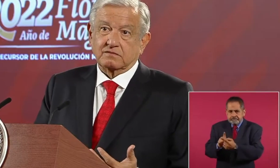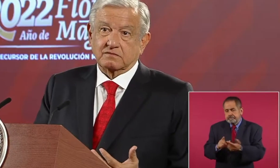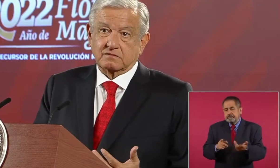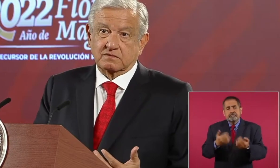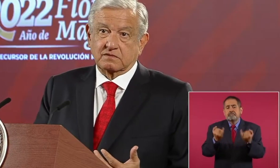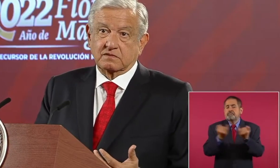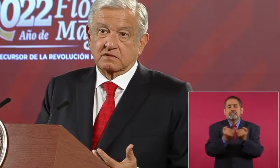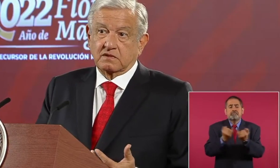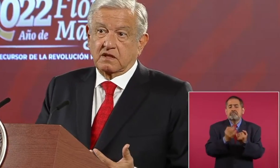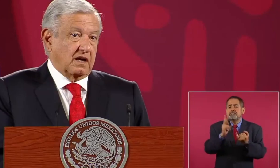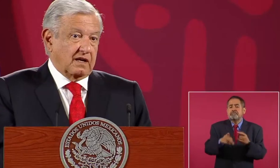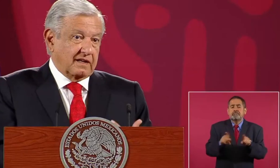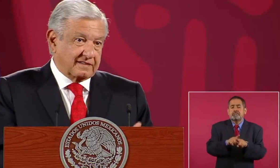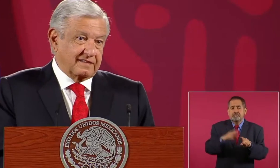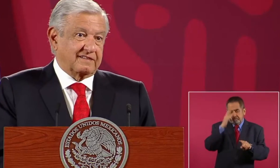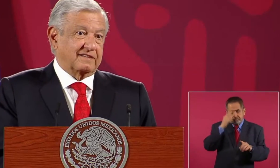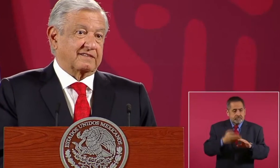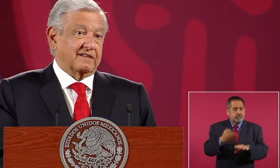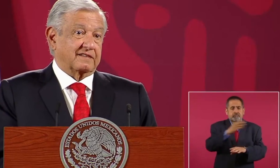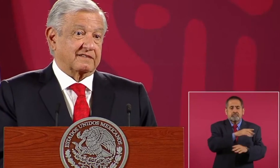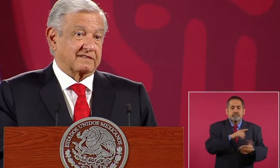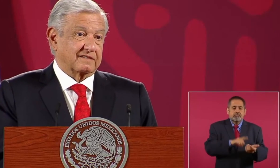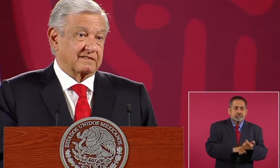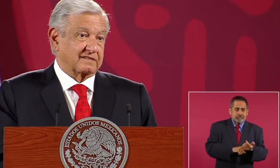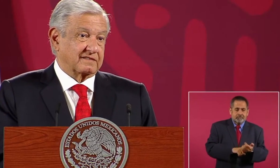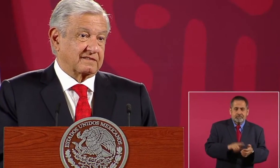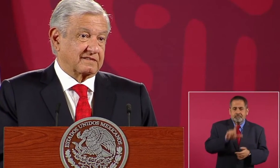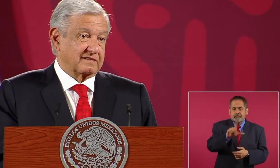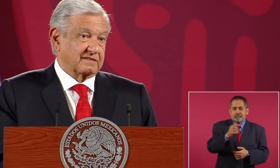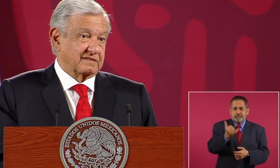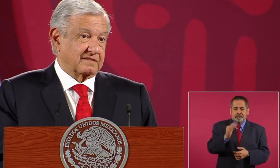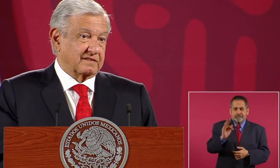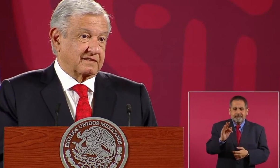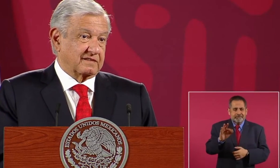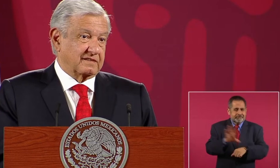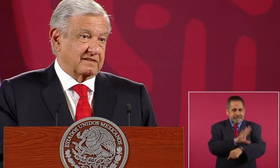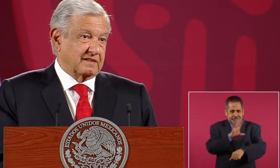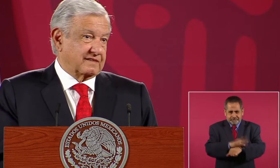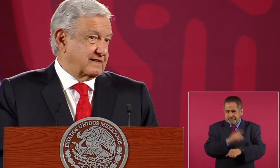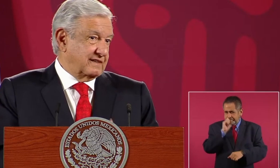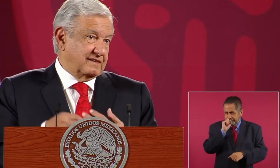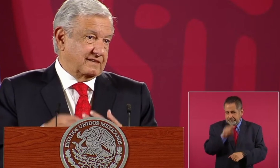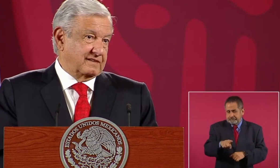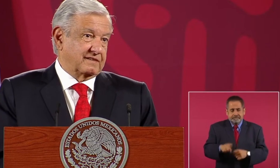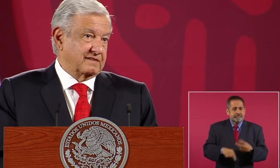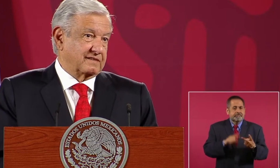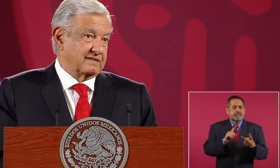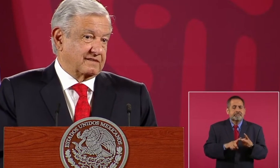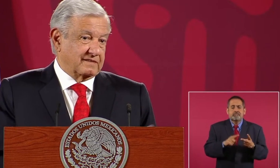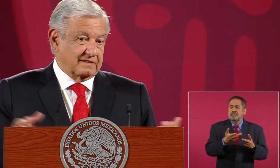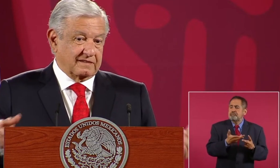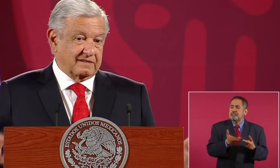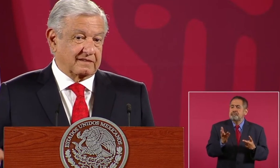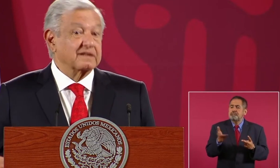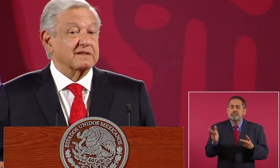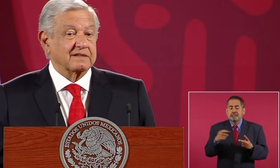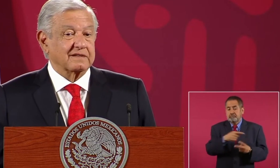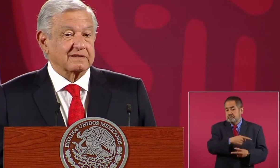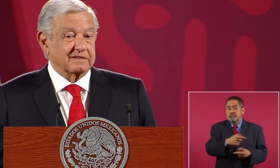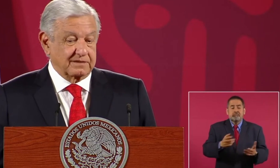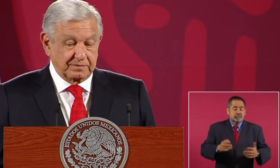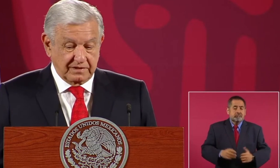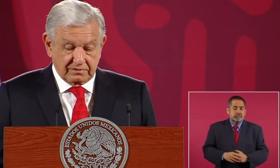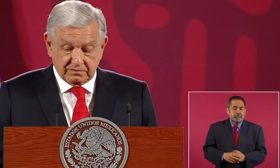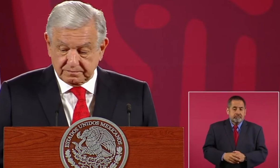ustedes alcanzan en México y en el extranjero. ¿A cuánto se dirigen ustedes, nada más ustedes, todos los